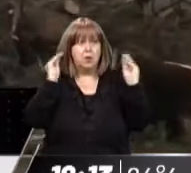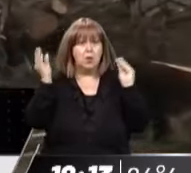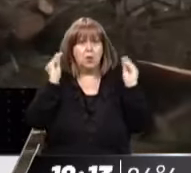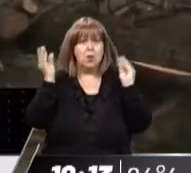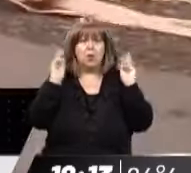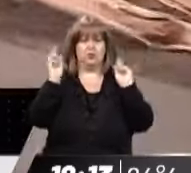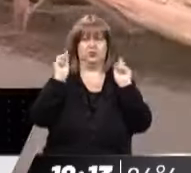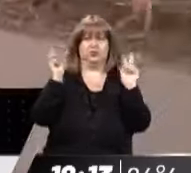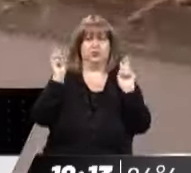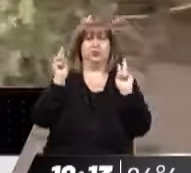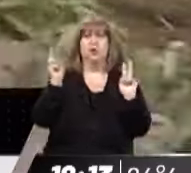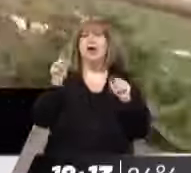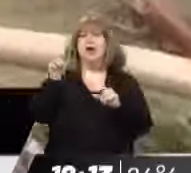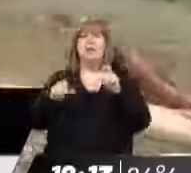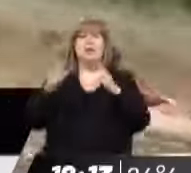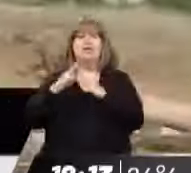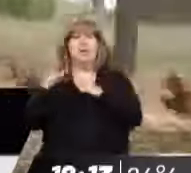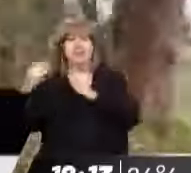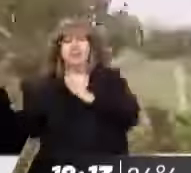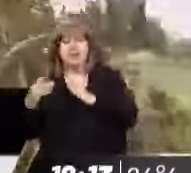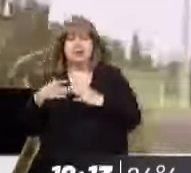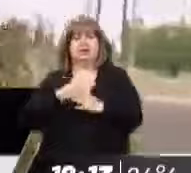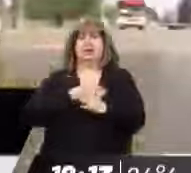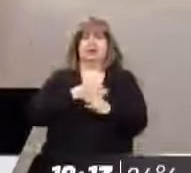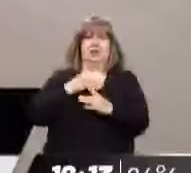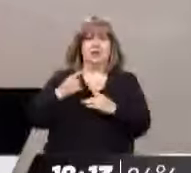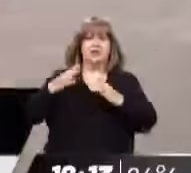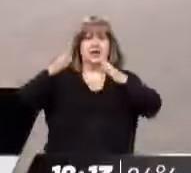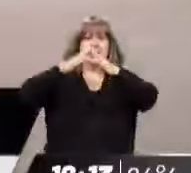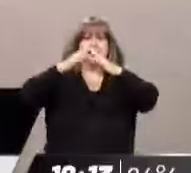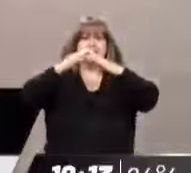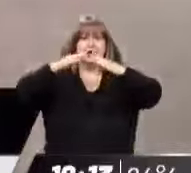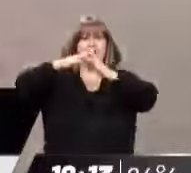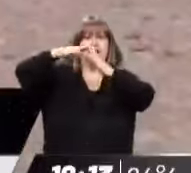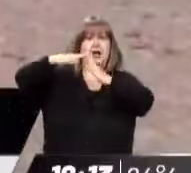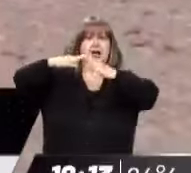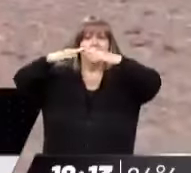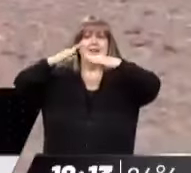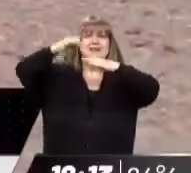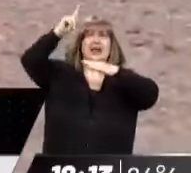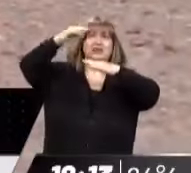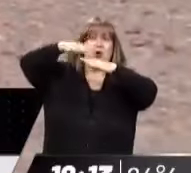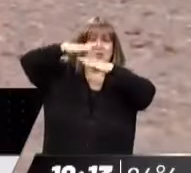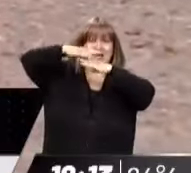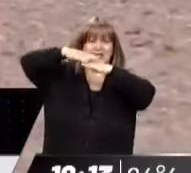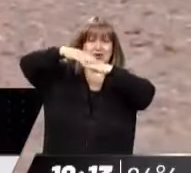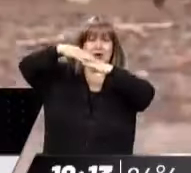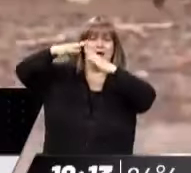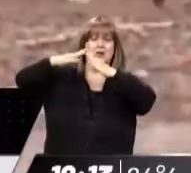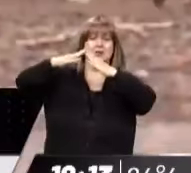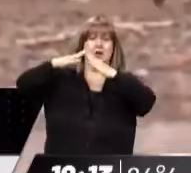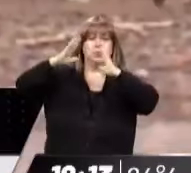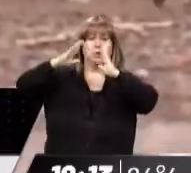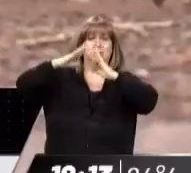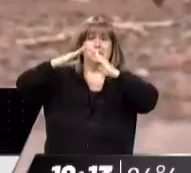ruido mismo, alertó y asustó a los vecinos, donde muchas casas sufrieron las consecuencias de esta fuerte tormenta, donde 30